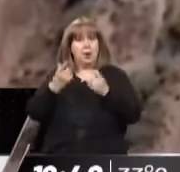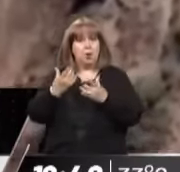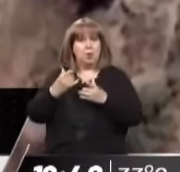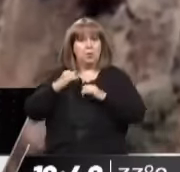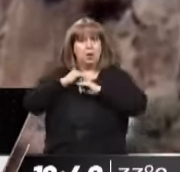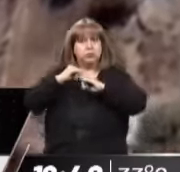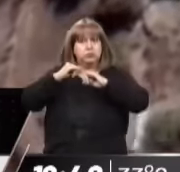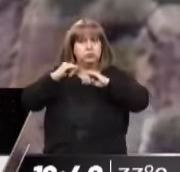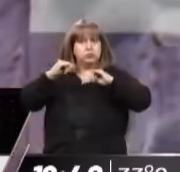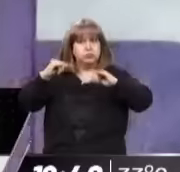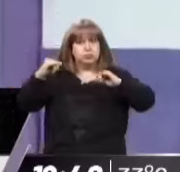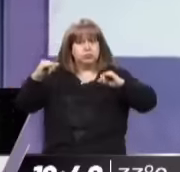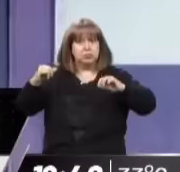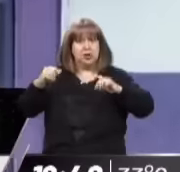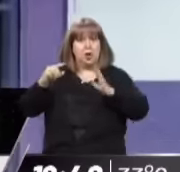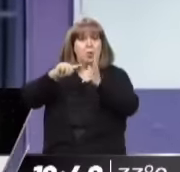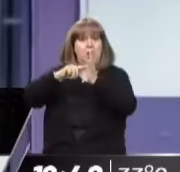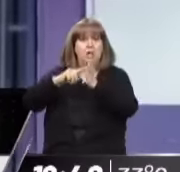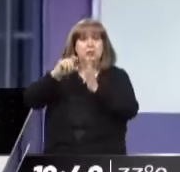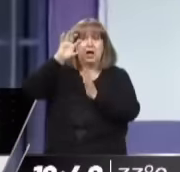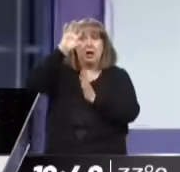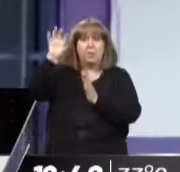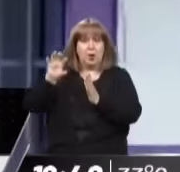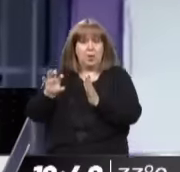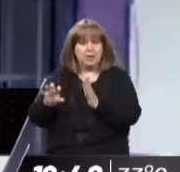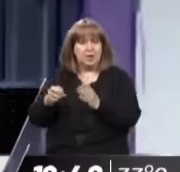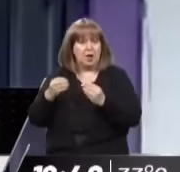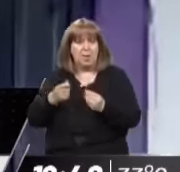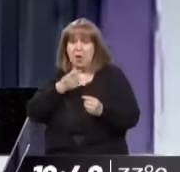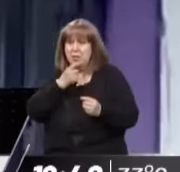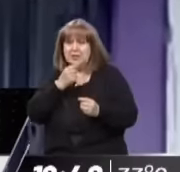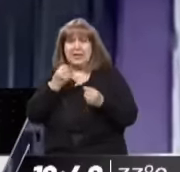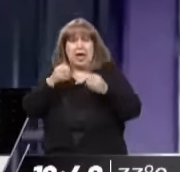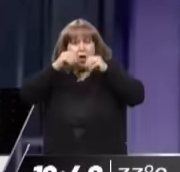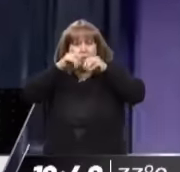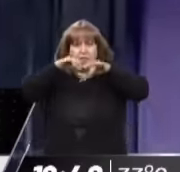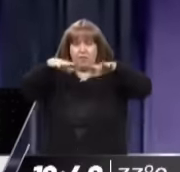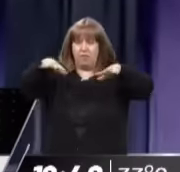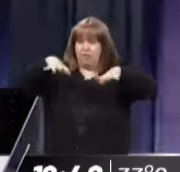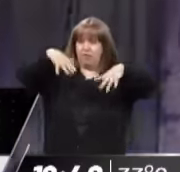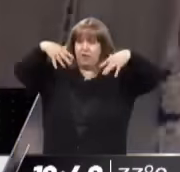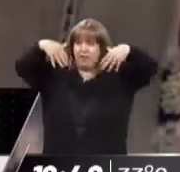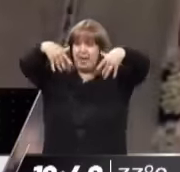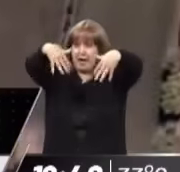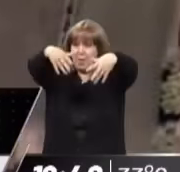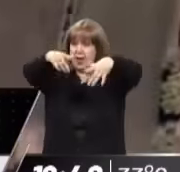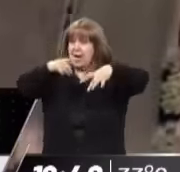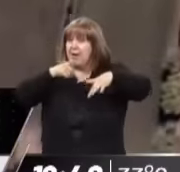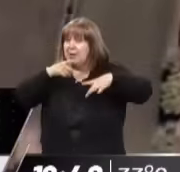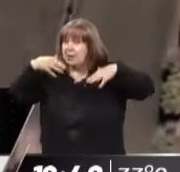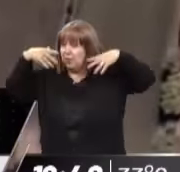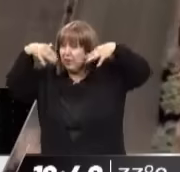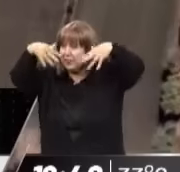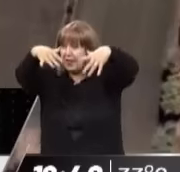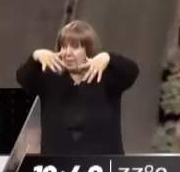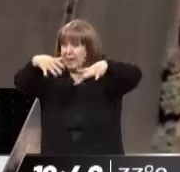nacional. Y en definitiva, ¿de qué estamos hablando? ¿De un fantasma? En definitiva, estamos hablando de un mito, para